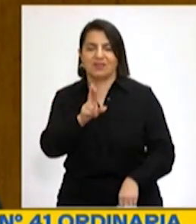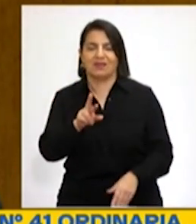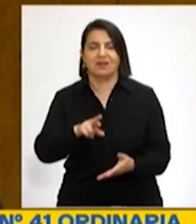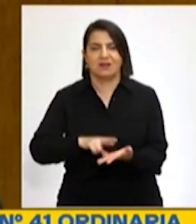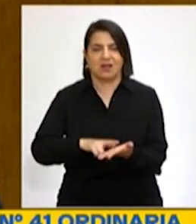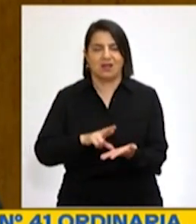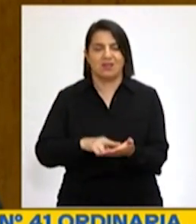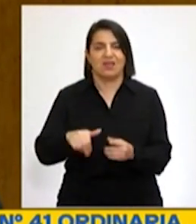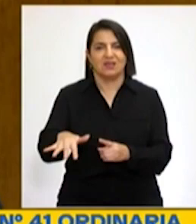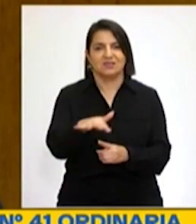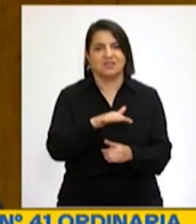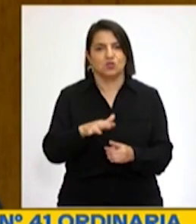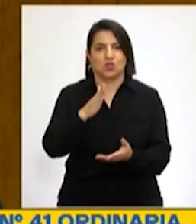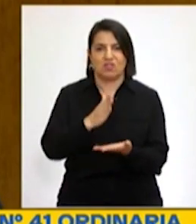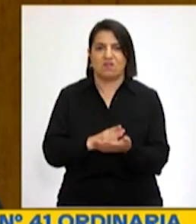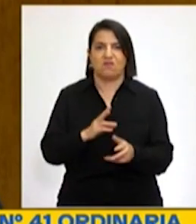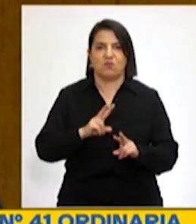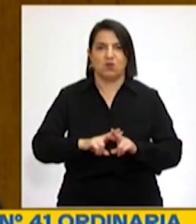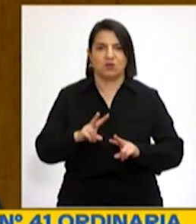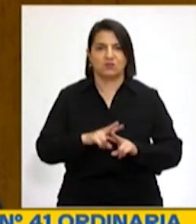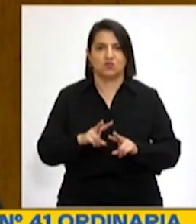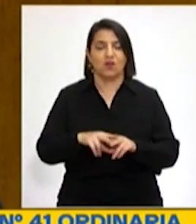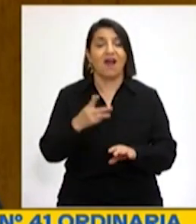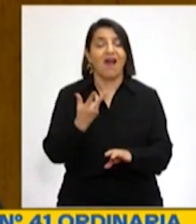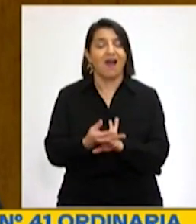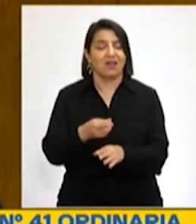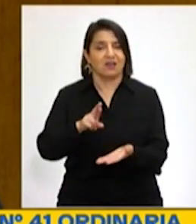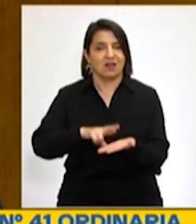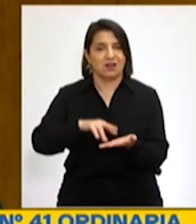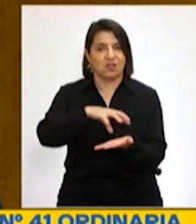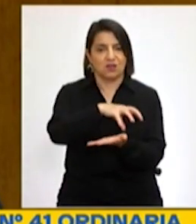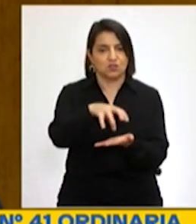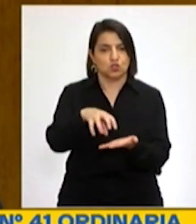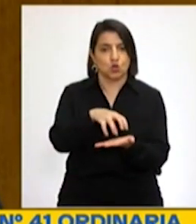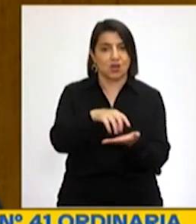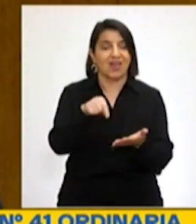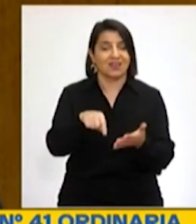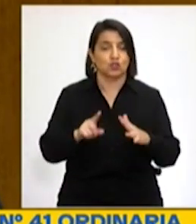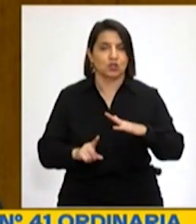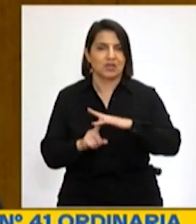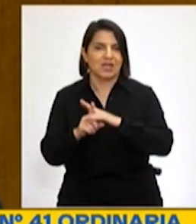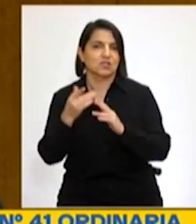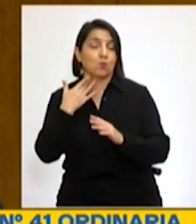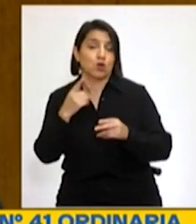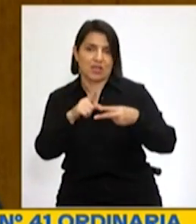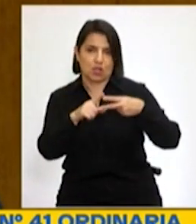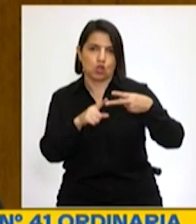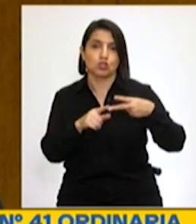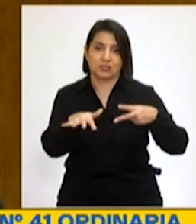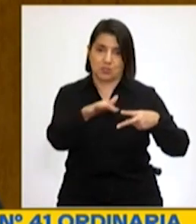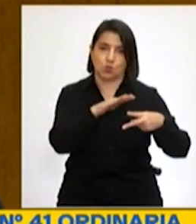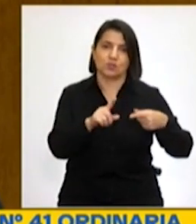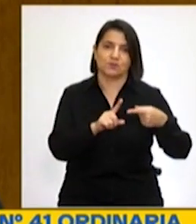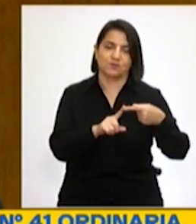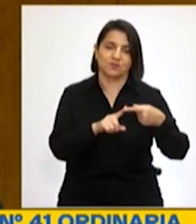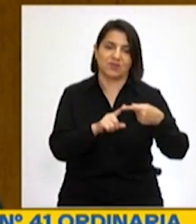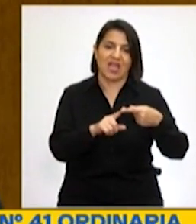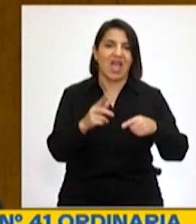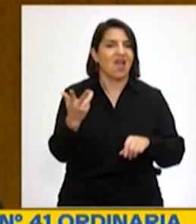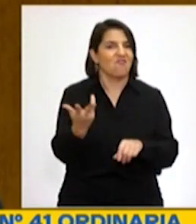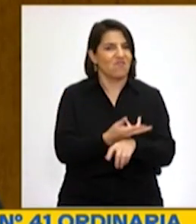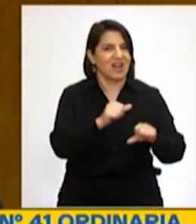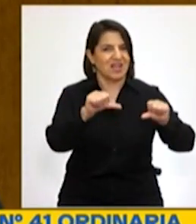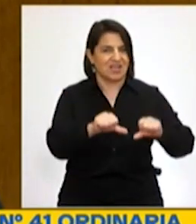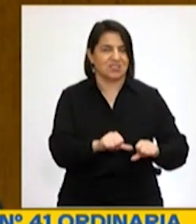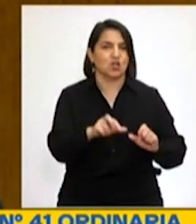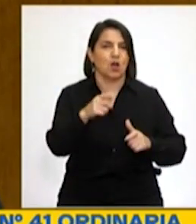una situación que hay que resolver hay una realidad de la ciudad esto nace también a consecuencia de dos cosas dos fenómenos un fracaso de las